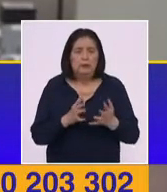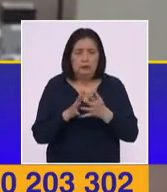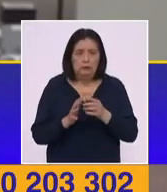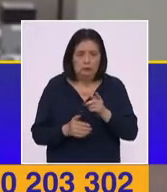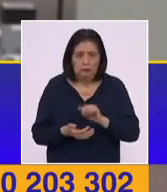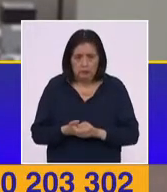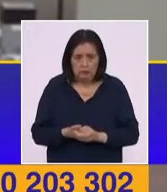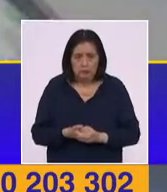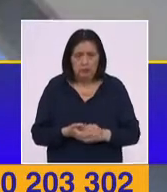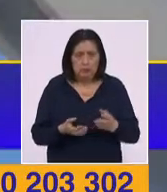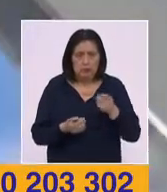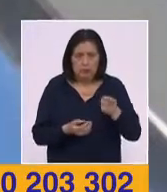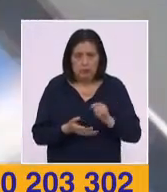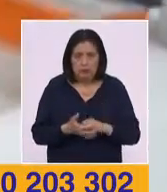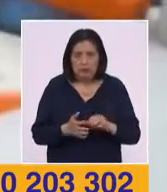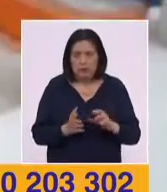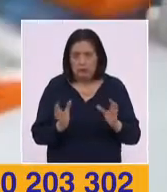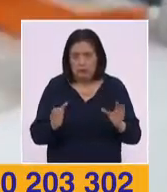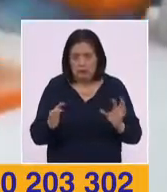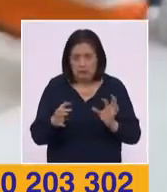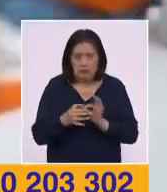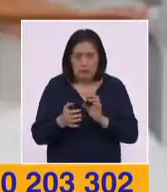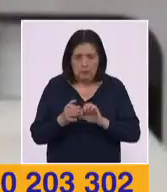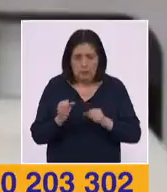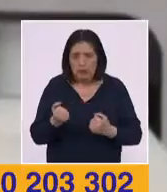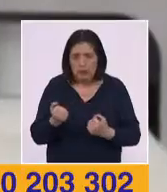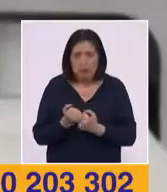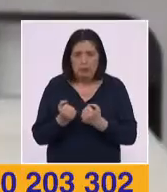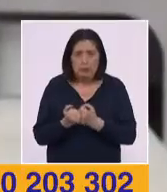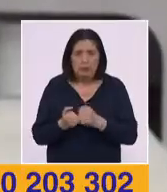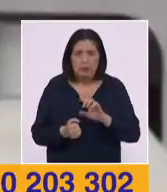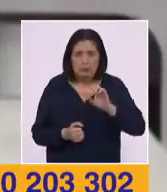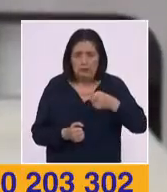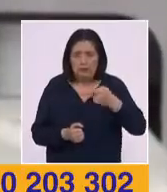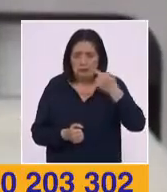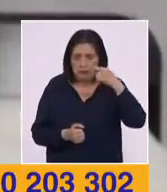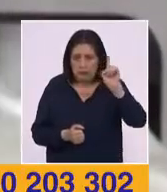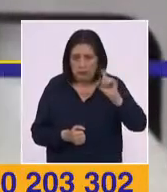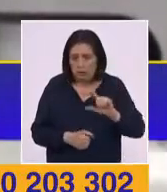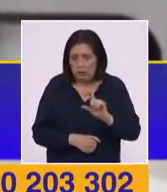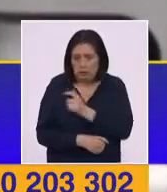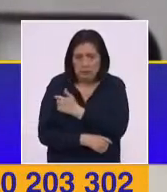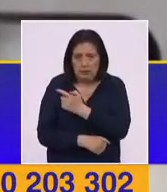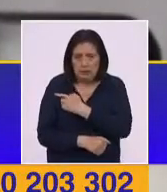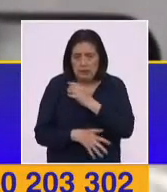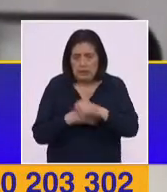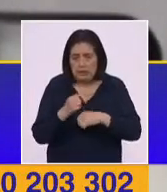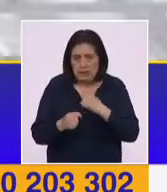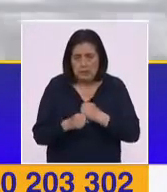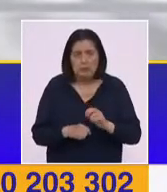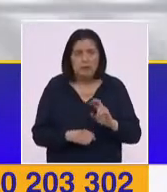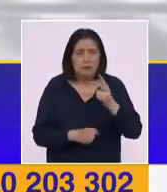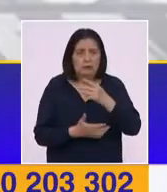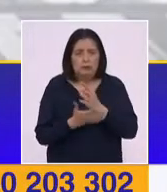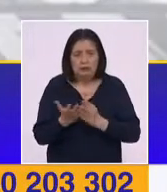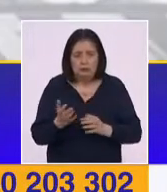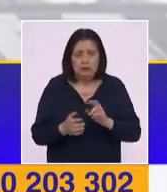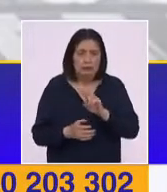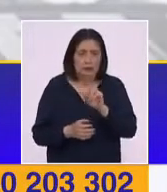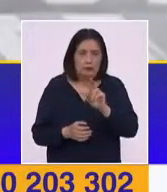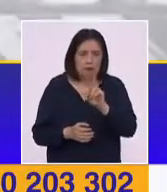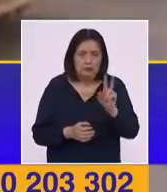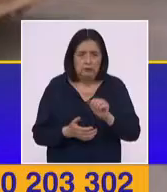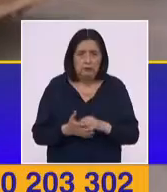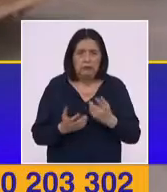norteamericana. Mediante esta sociedad se espera tener una producción de 1.000 millones de dosis anuales a partir de la segunda mitad de